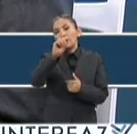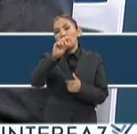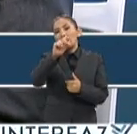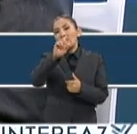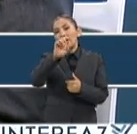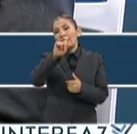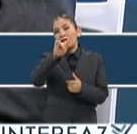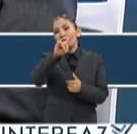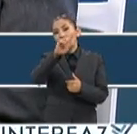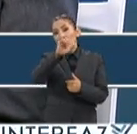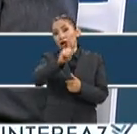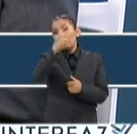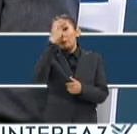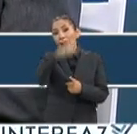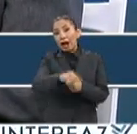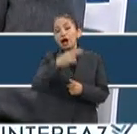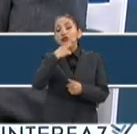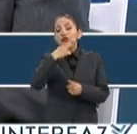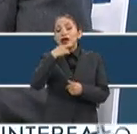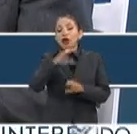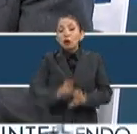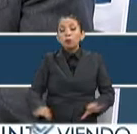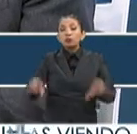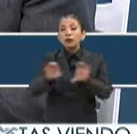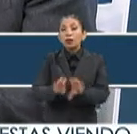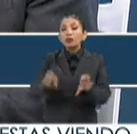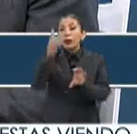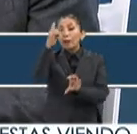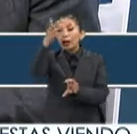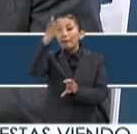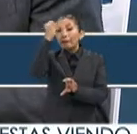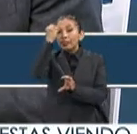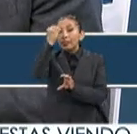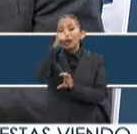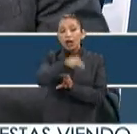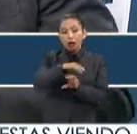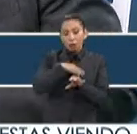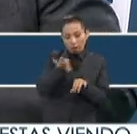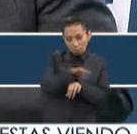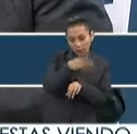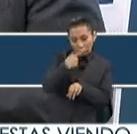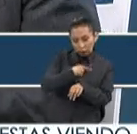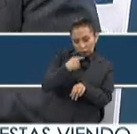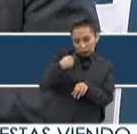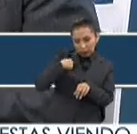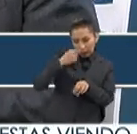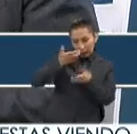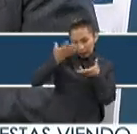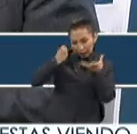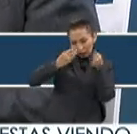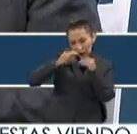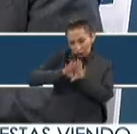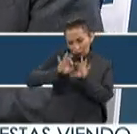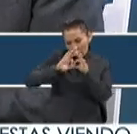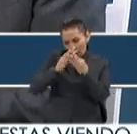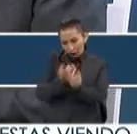en la modalidad. Para aprender a utilizar la herramienta. Pues para aprender a diseñar tu propia trayectoria de